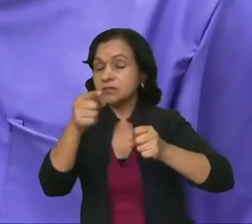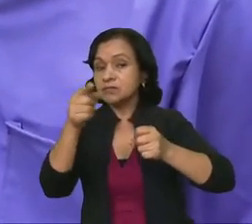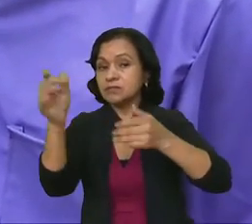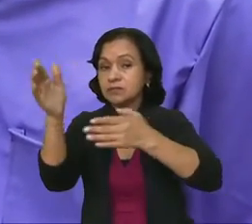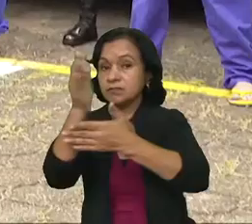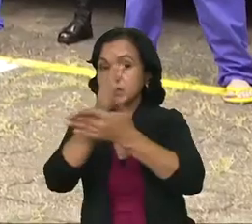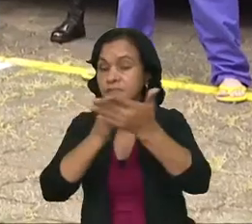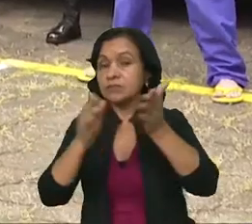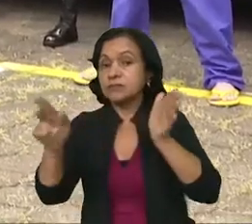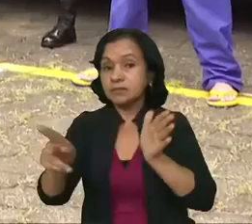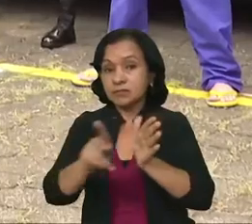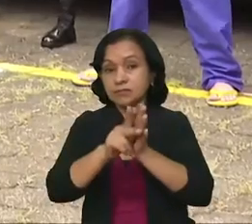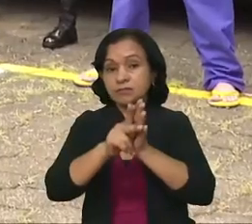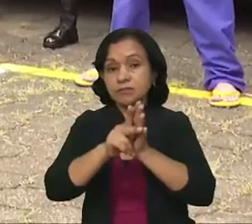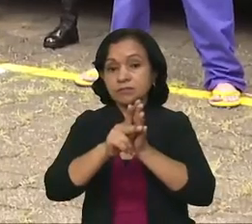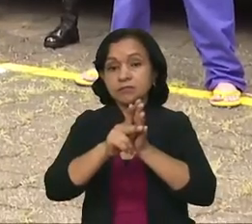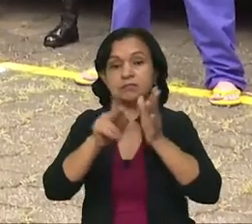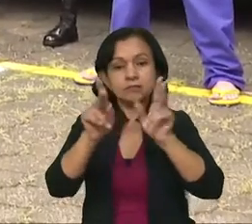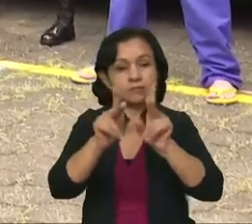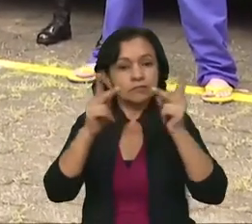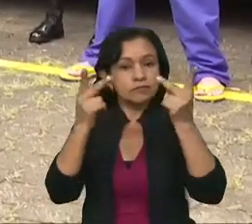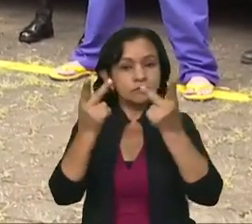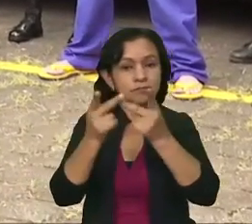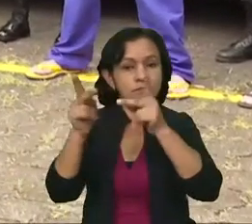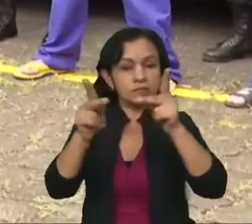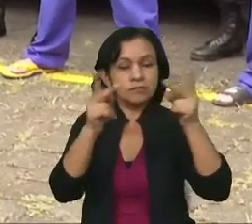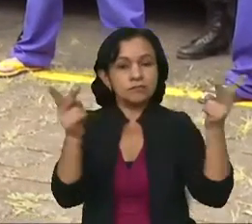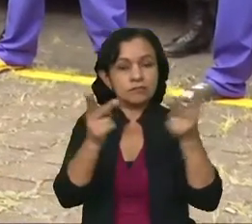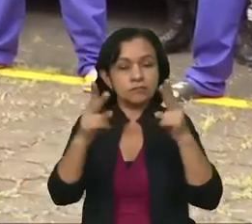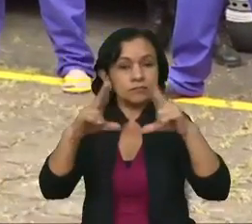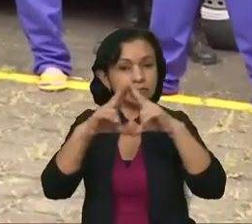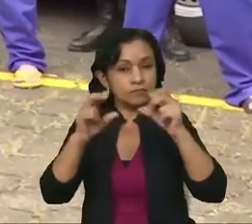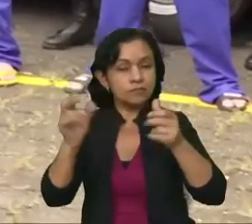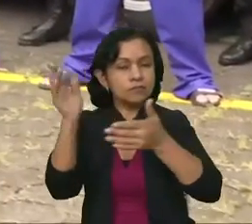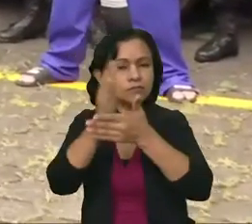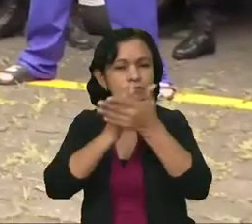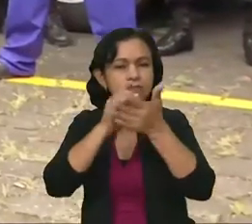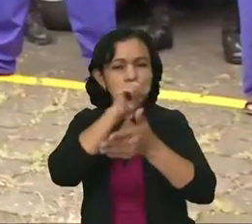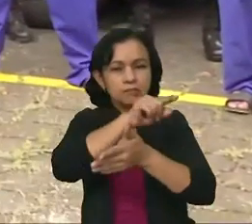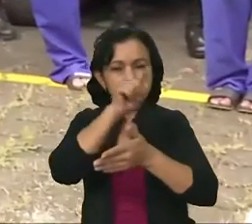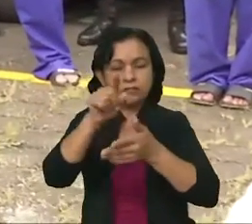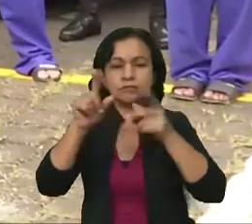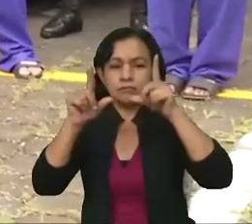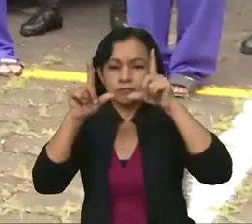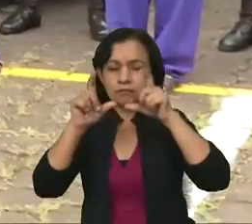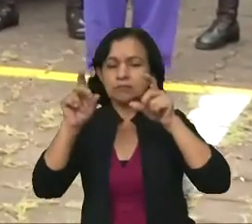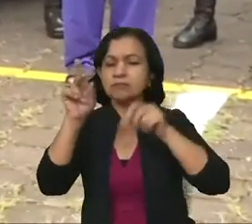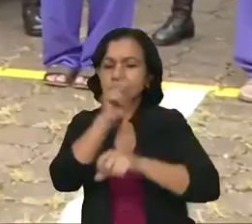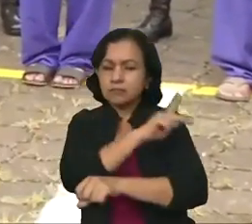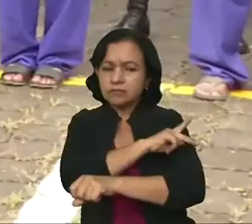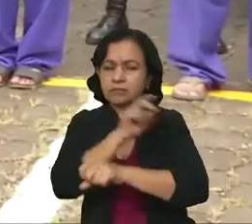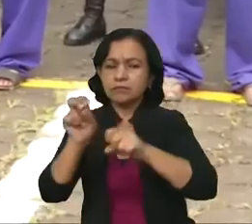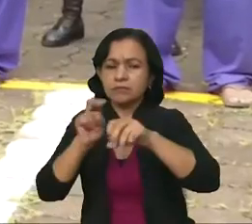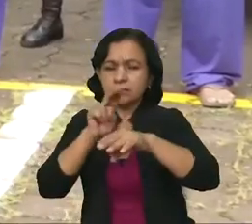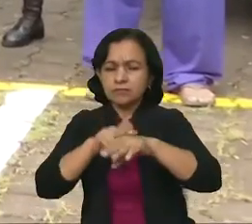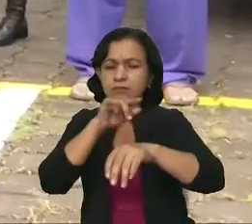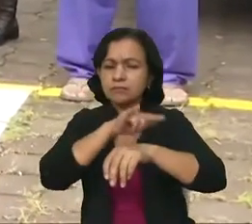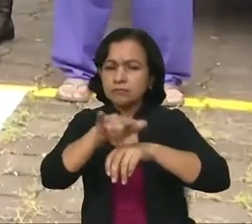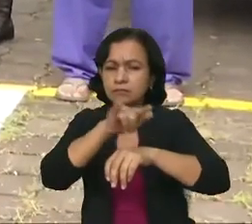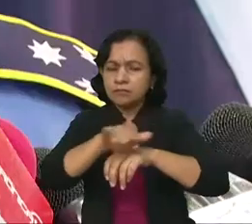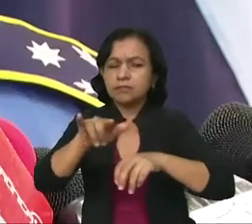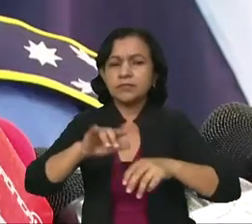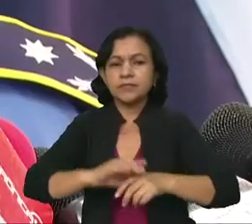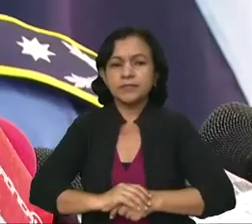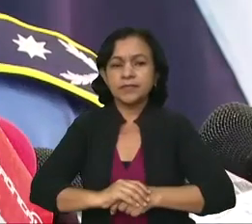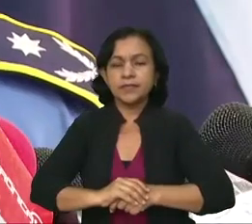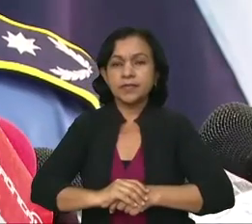de peligrosidad en contra de nuestro pueblo. Algunos de ellos ya habían sido circulados por la Policía Nacional.